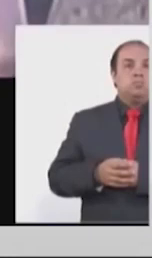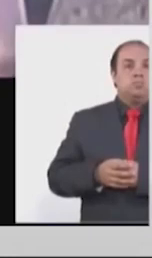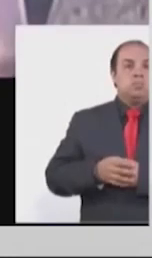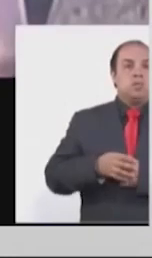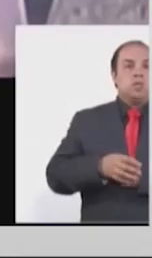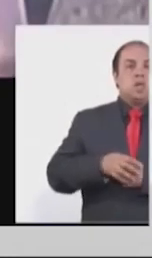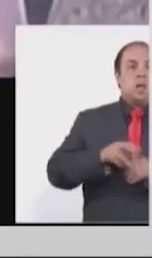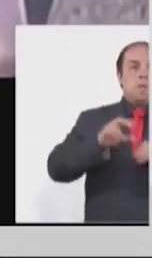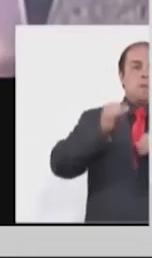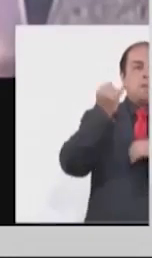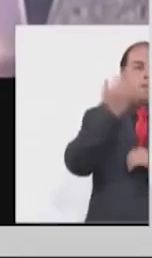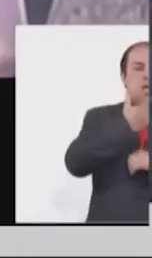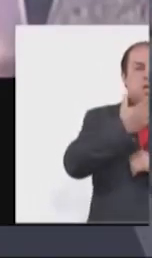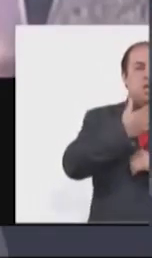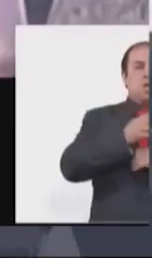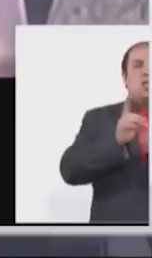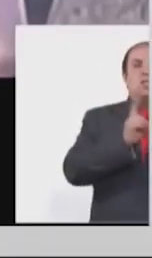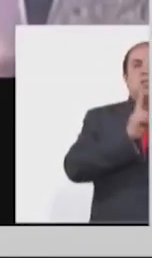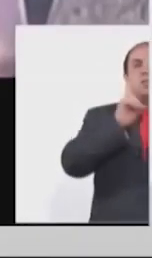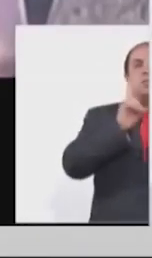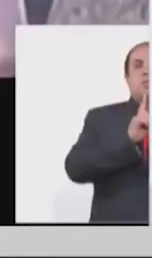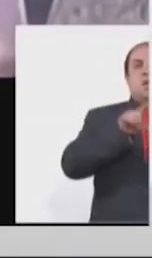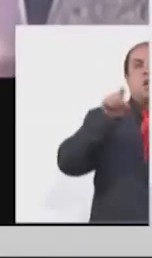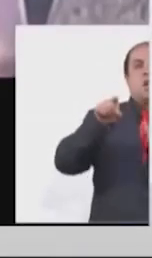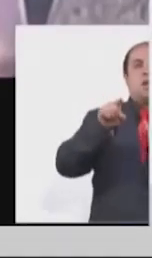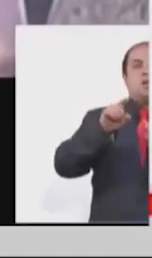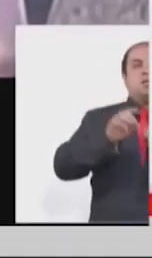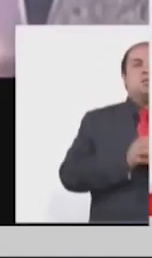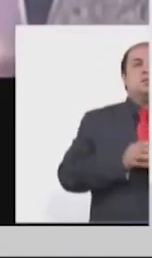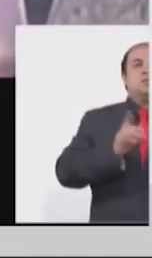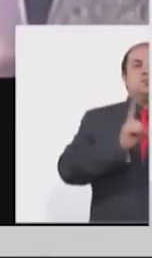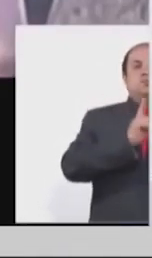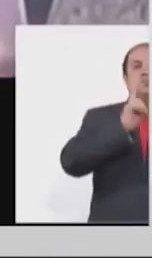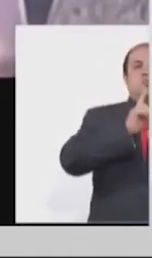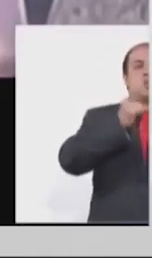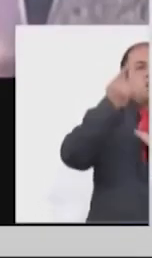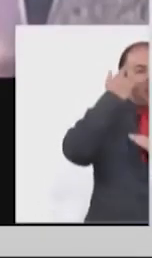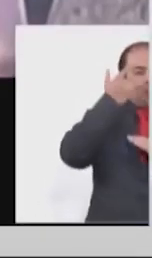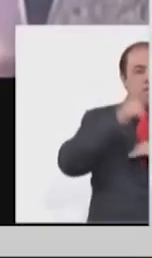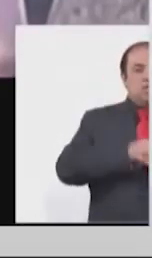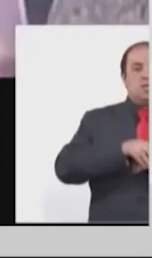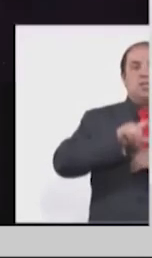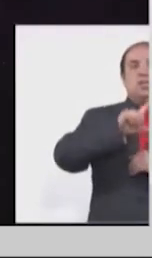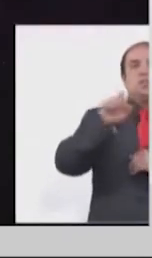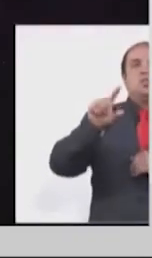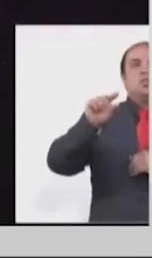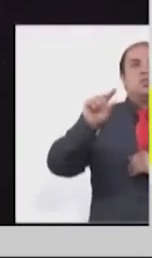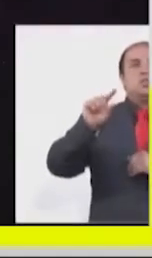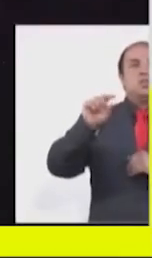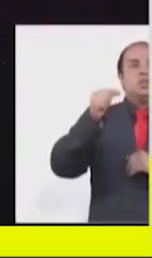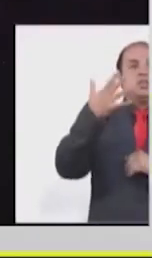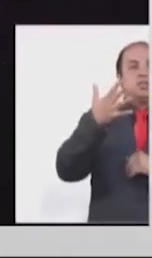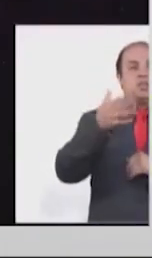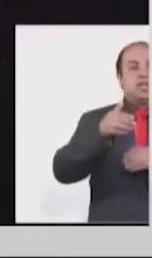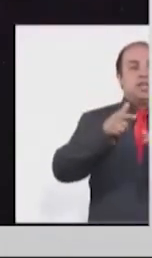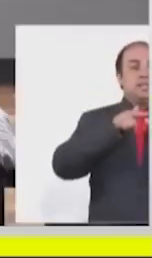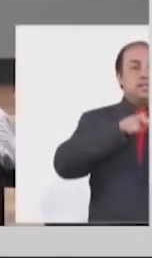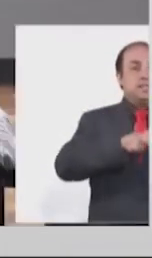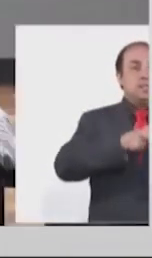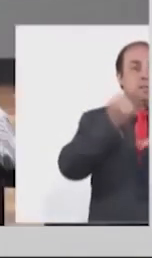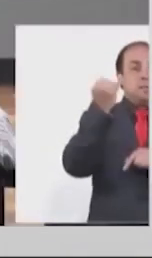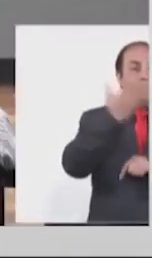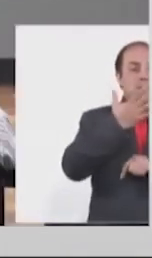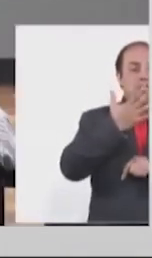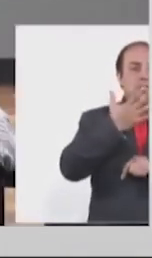comprometedor no hay fotos muy comprometedoras y que no no hay vuelta de hoja y eso me parece que es importante Pues sí Víctor